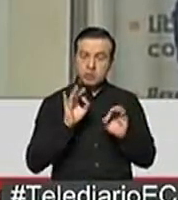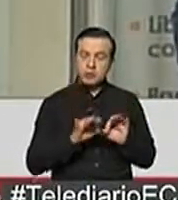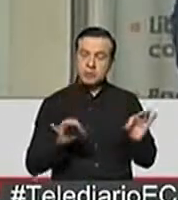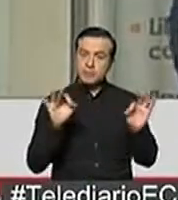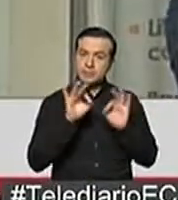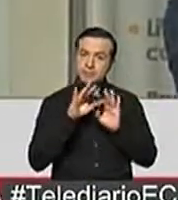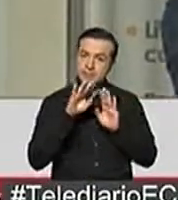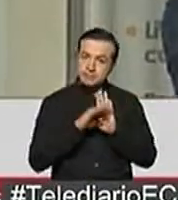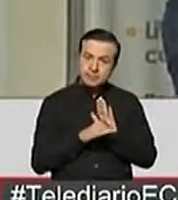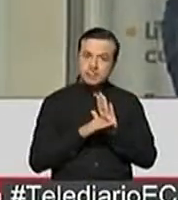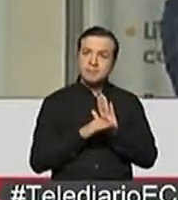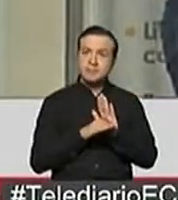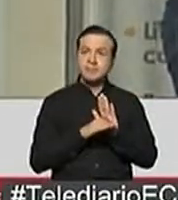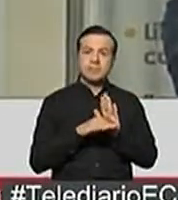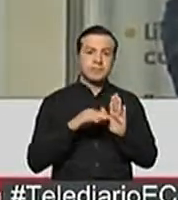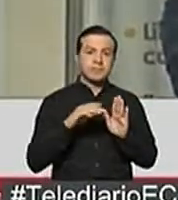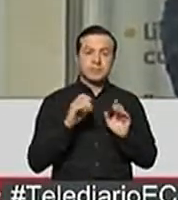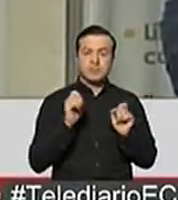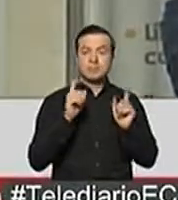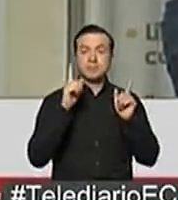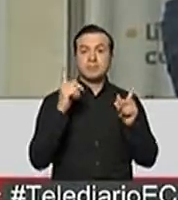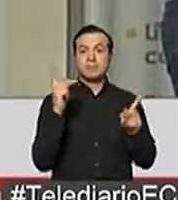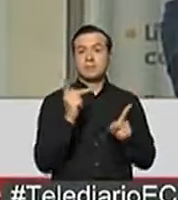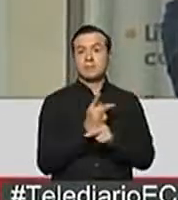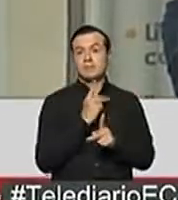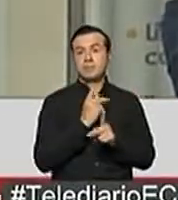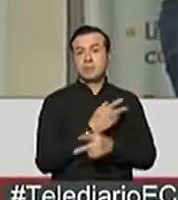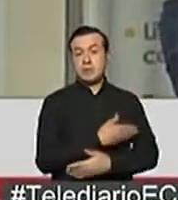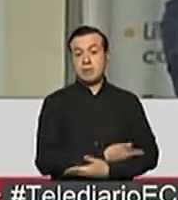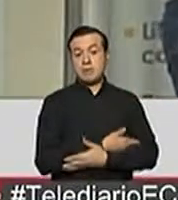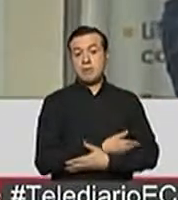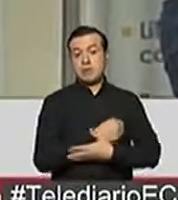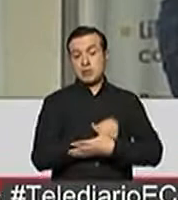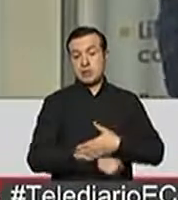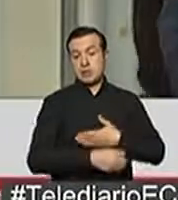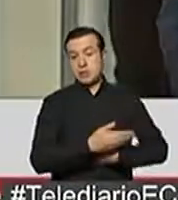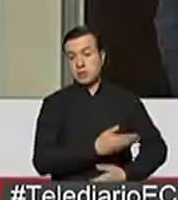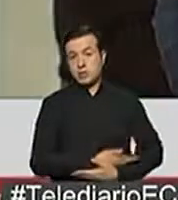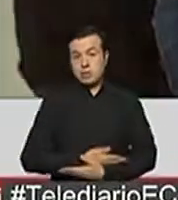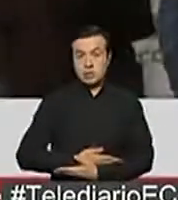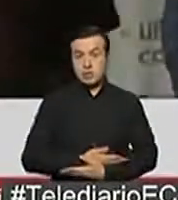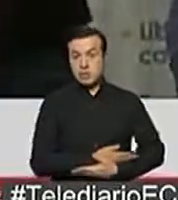reducir estos índices alarmantes de bebés que nacen de madres